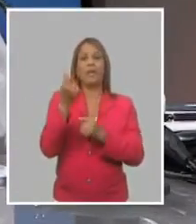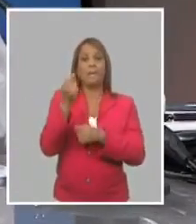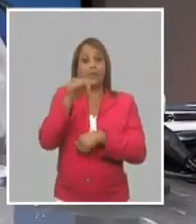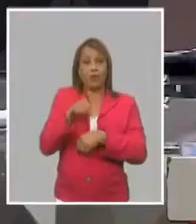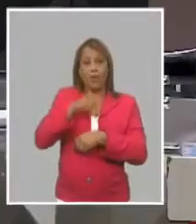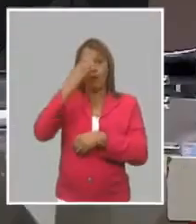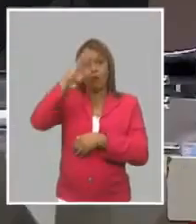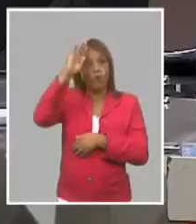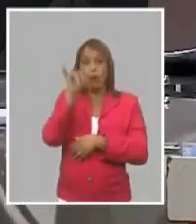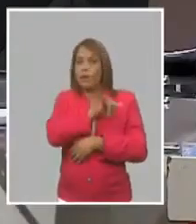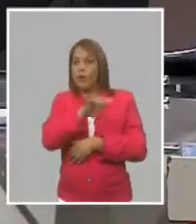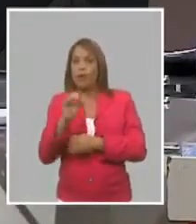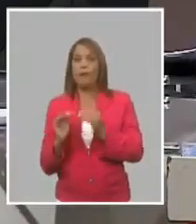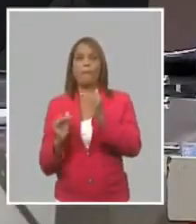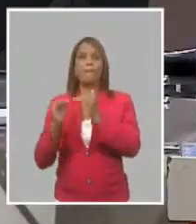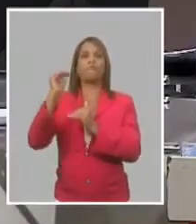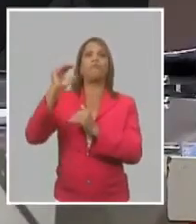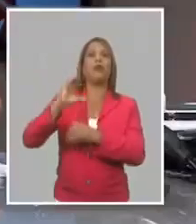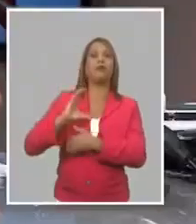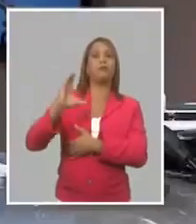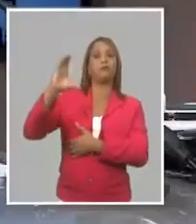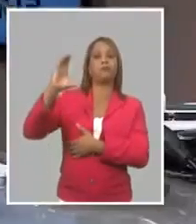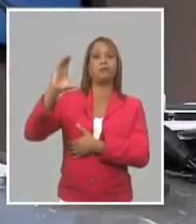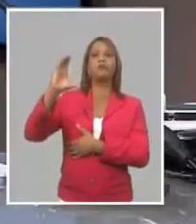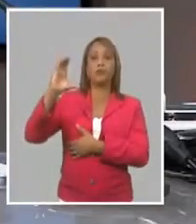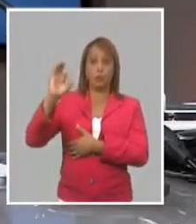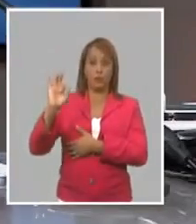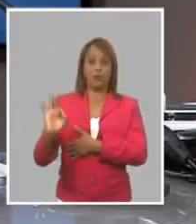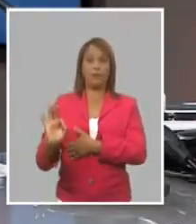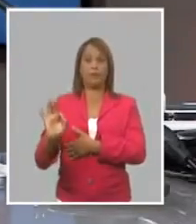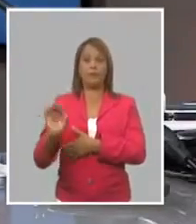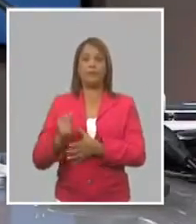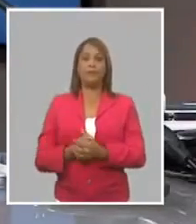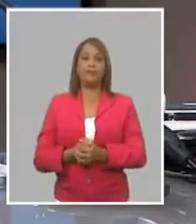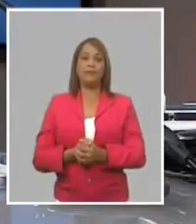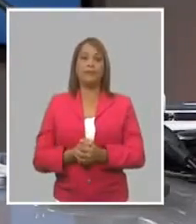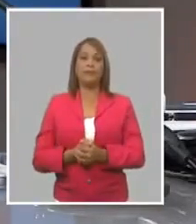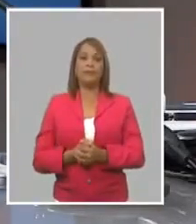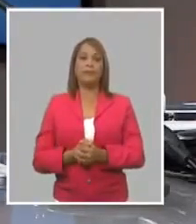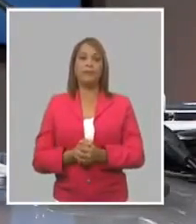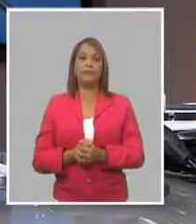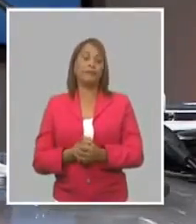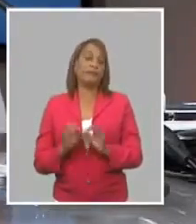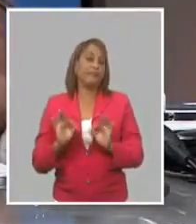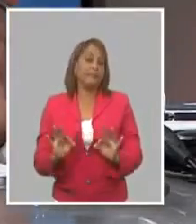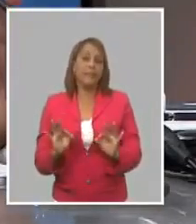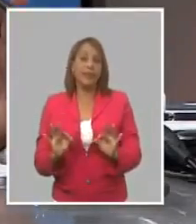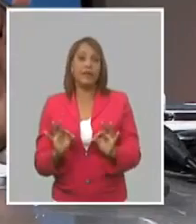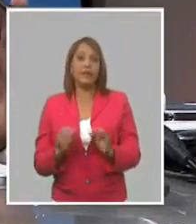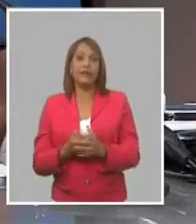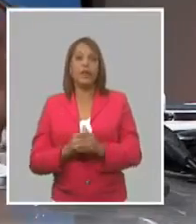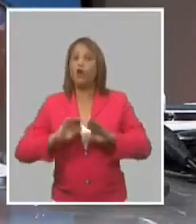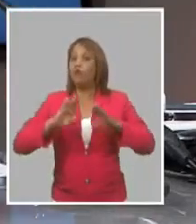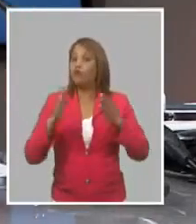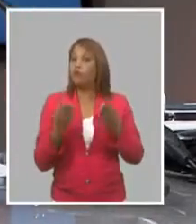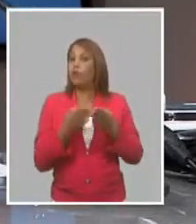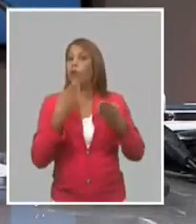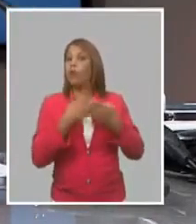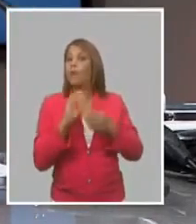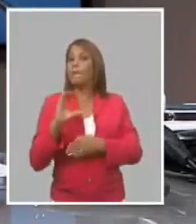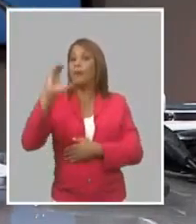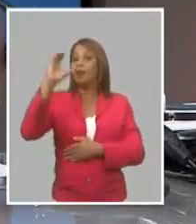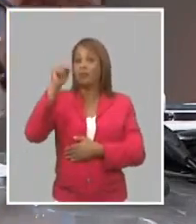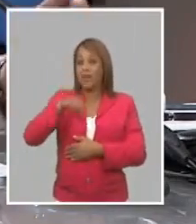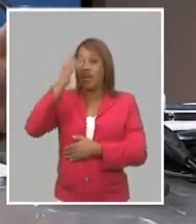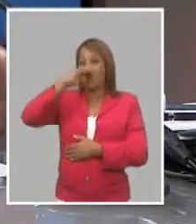precios mayoristas. Y para nosotros precios mayoristas, salida de empresa. Todos los precios mayoristas en Cuba van a